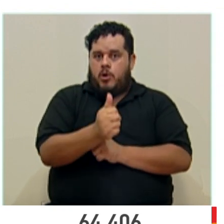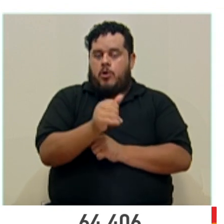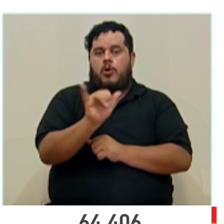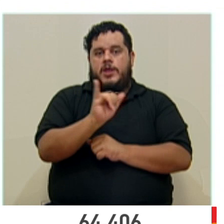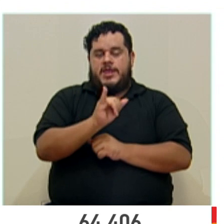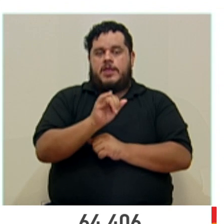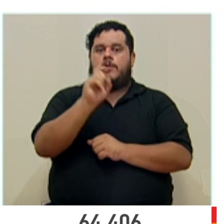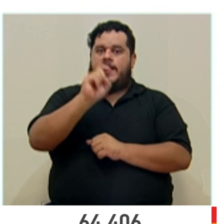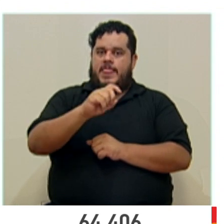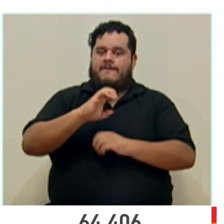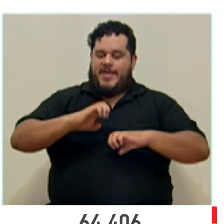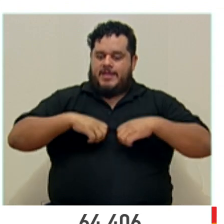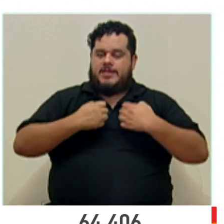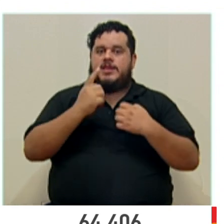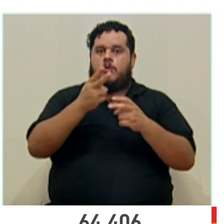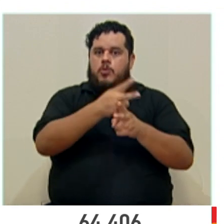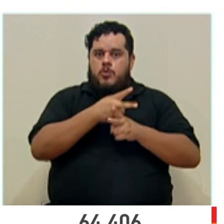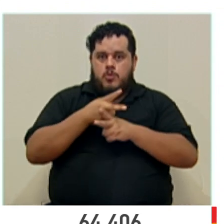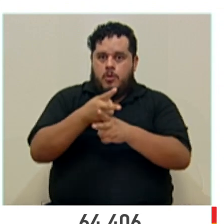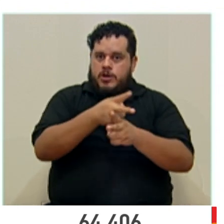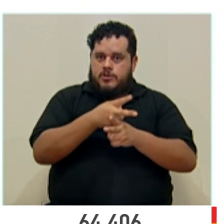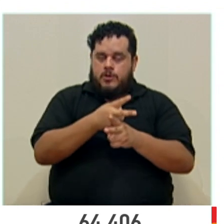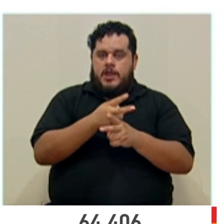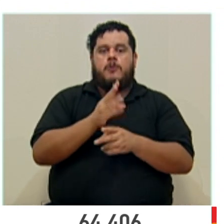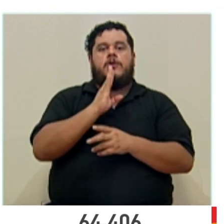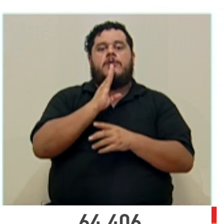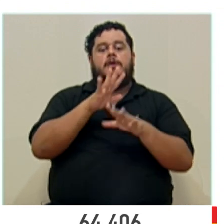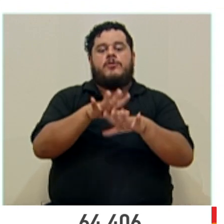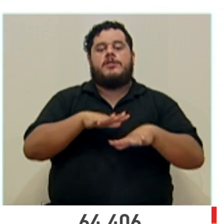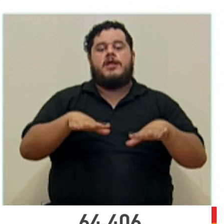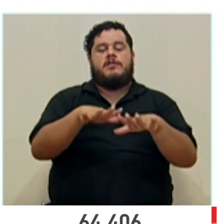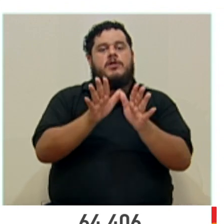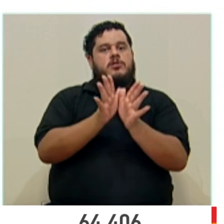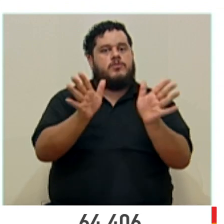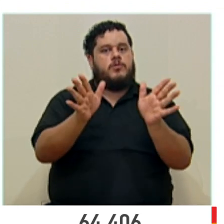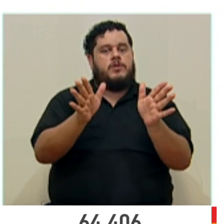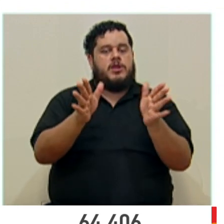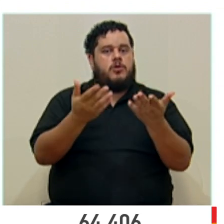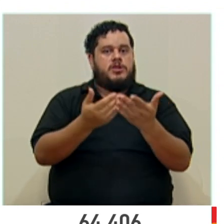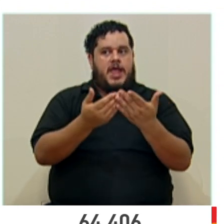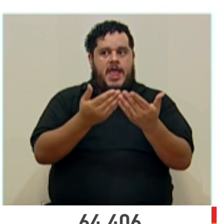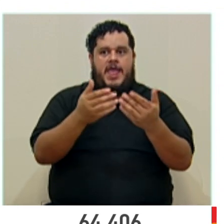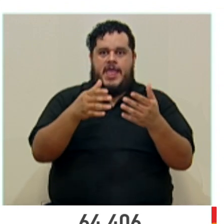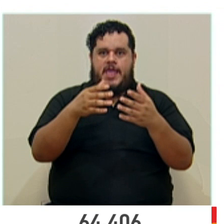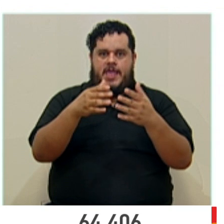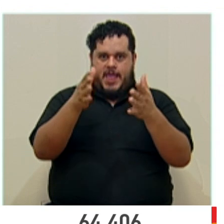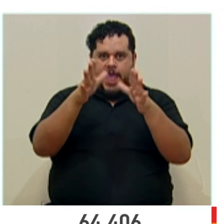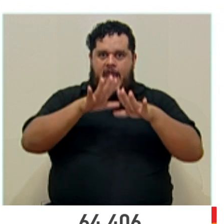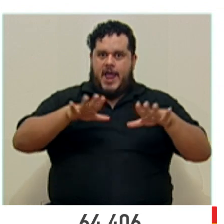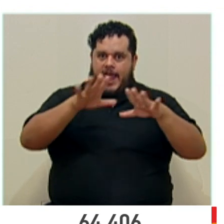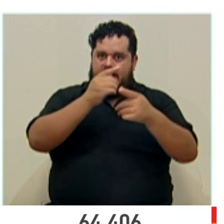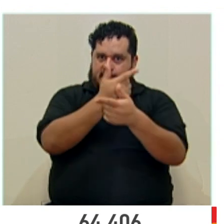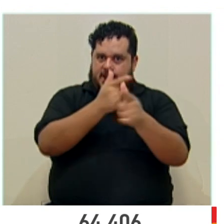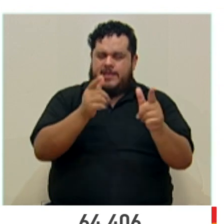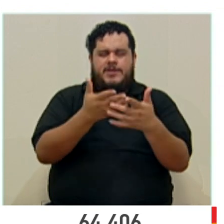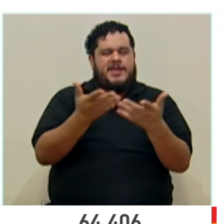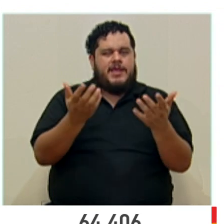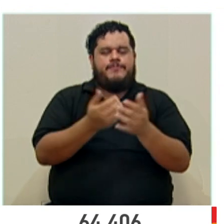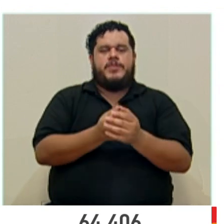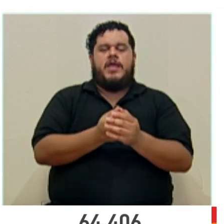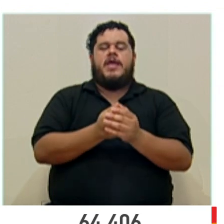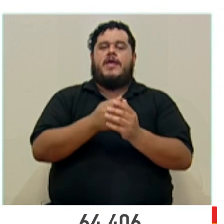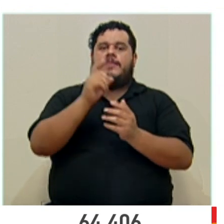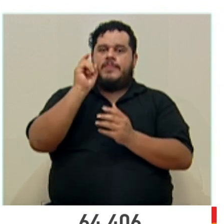que haber un monitoreo. Cuando hablamos de espacios públicos al aire libre, estamos hablando de, obviamente, los